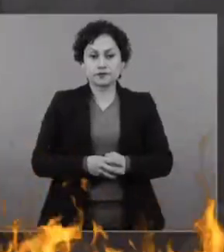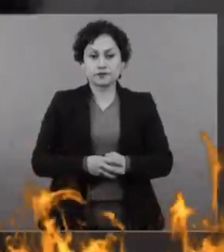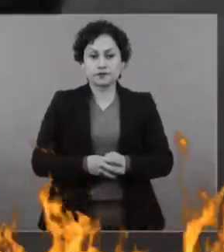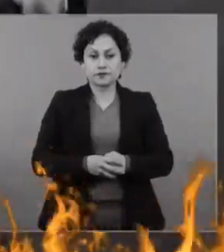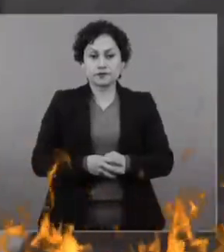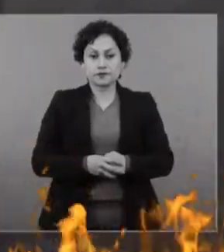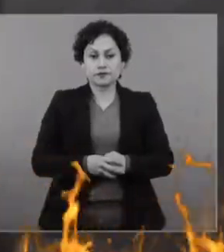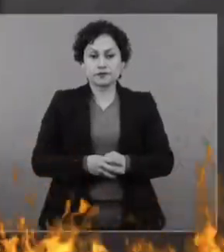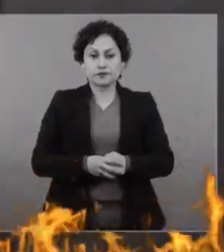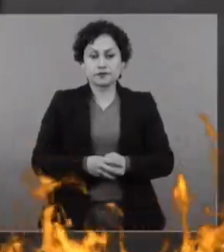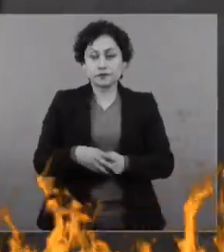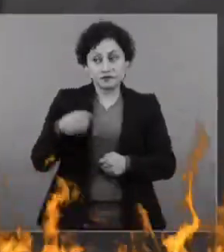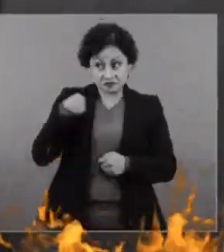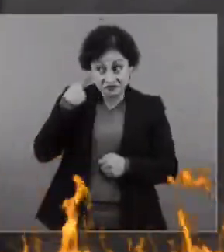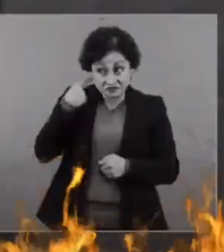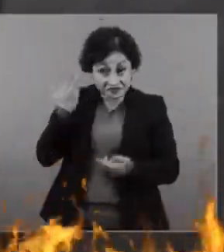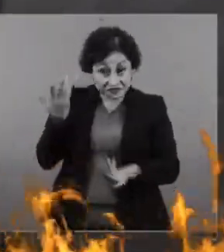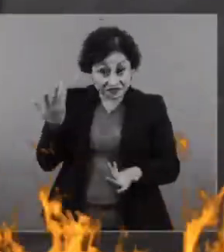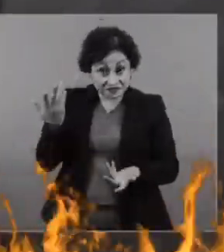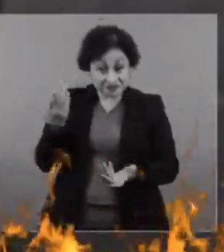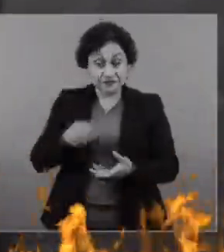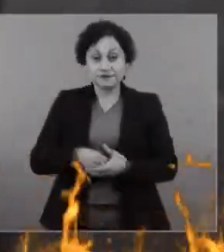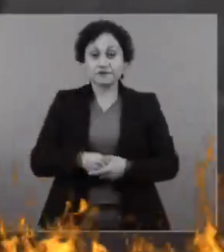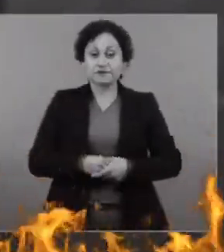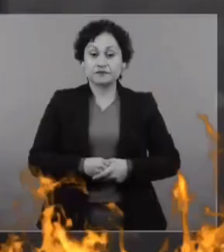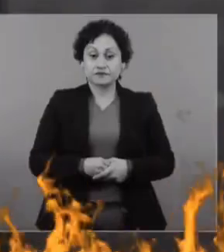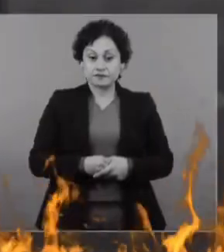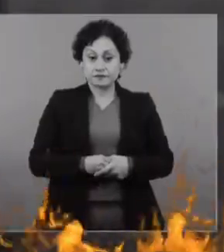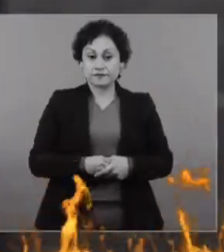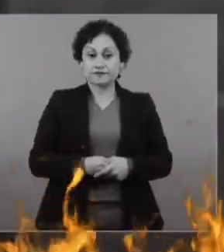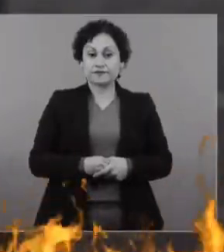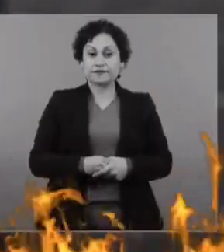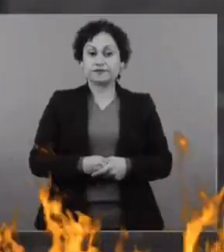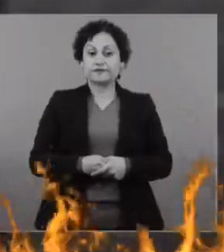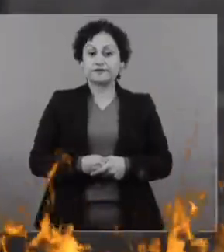¿Qué escuché? Ayer me decía un amigo,